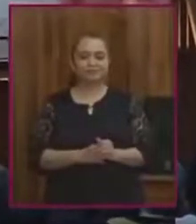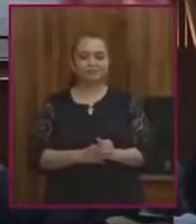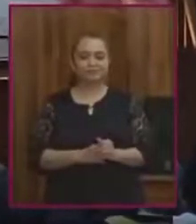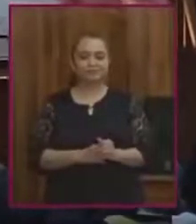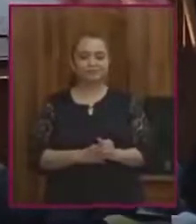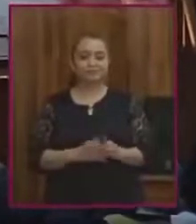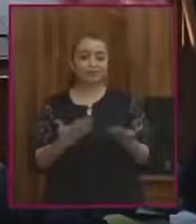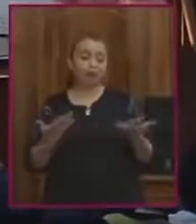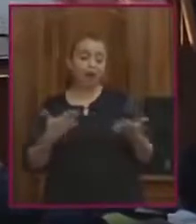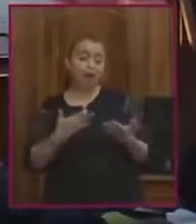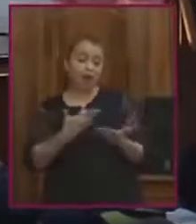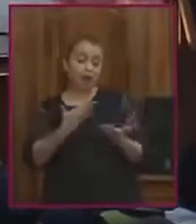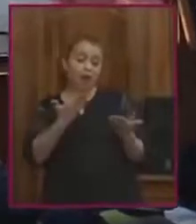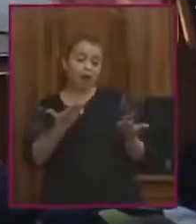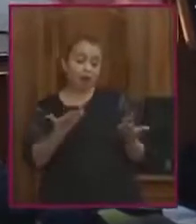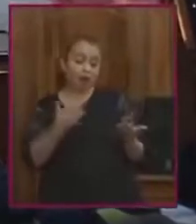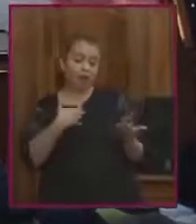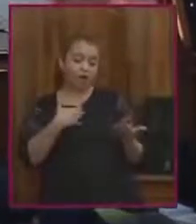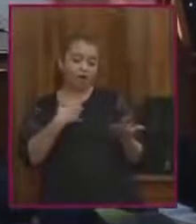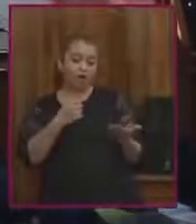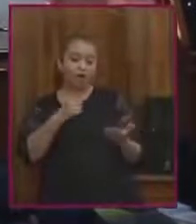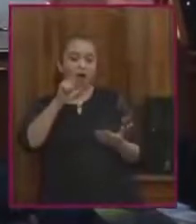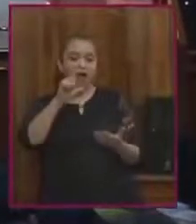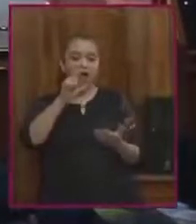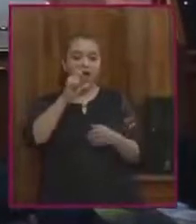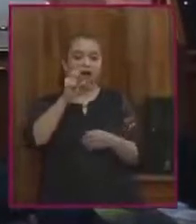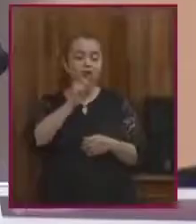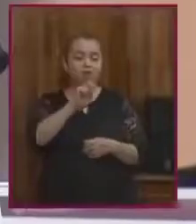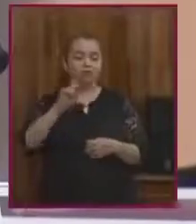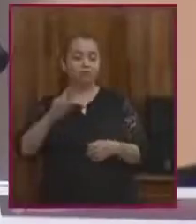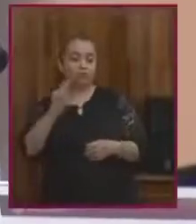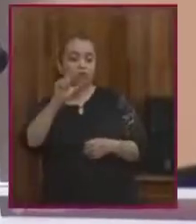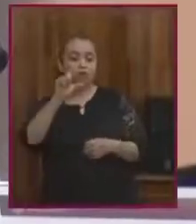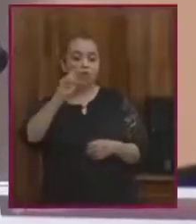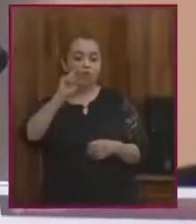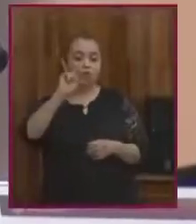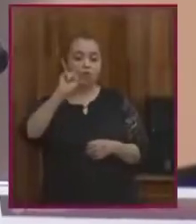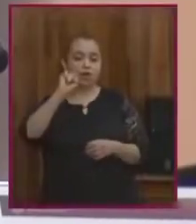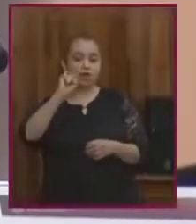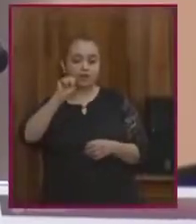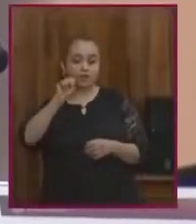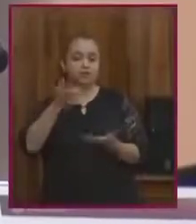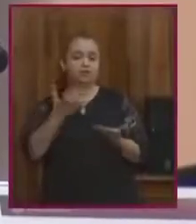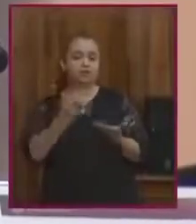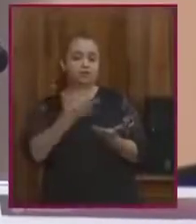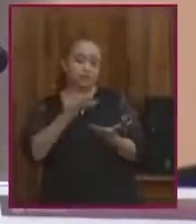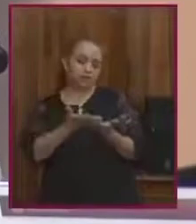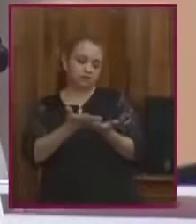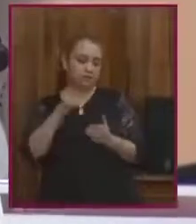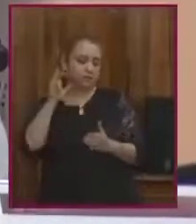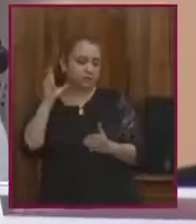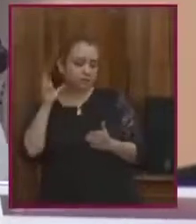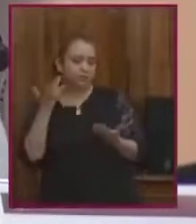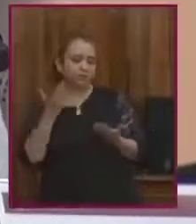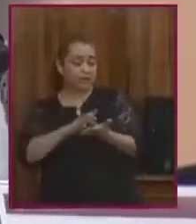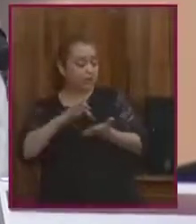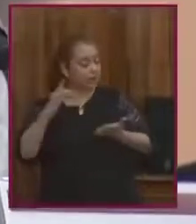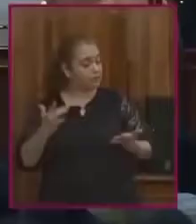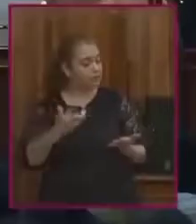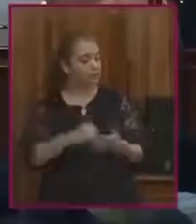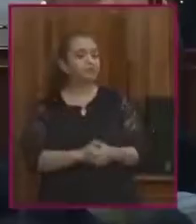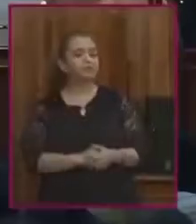Le damos ahora la palabra al doctor Luis Humberto Fernández. Por favor, escuchamos. Muchas